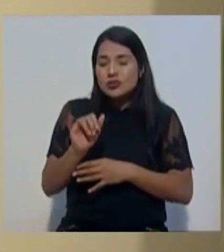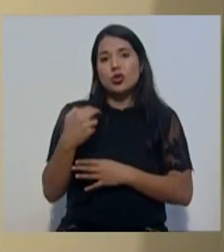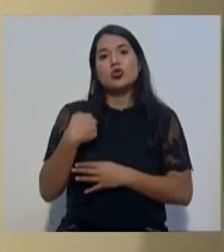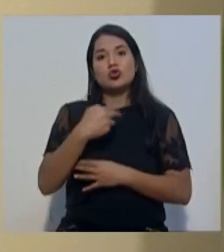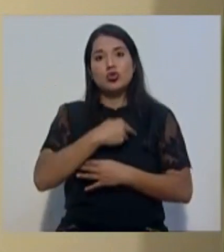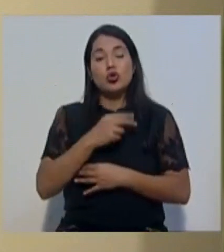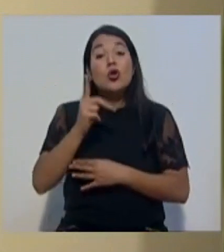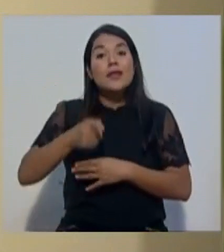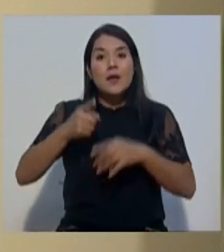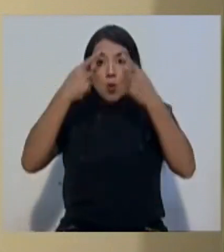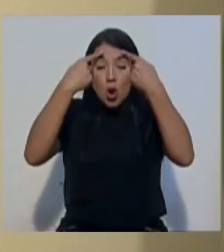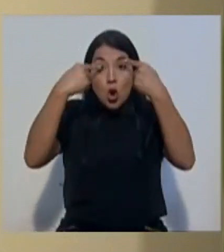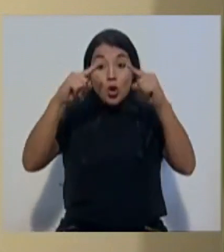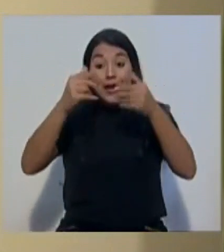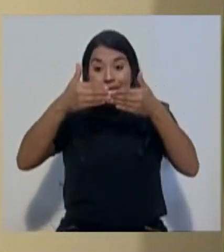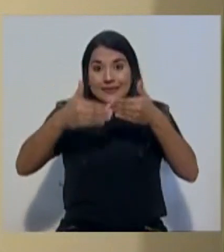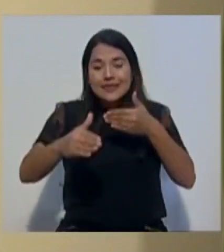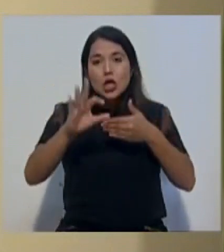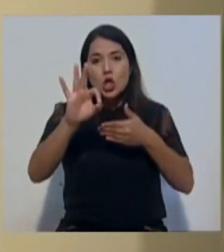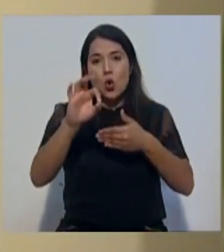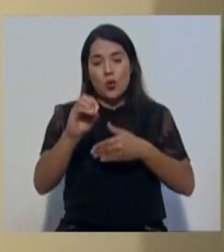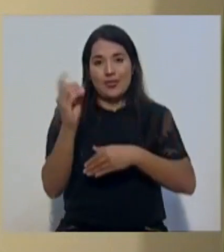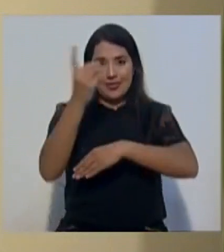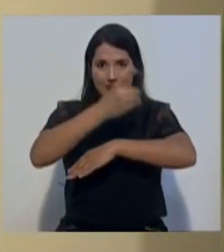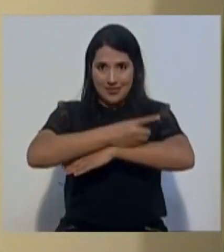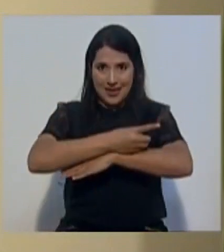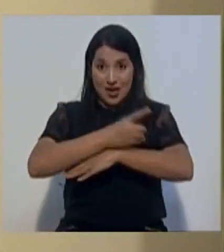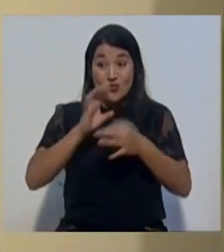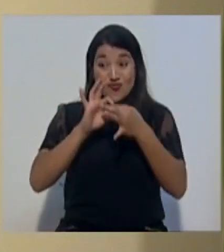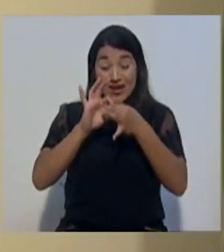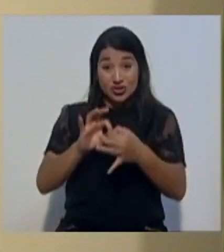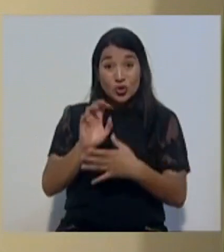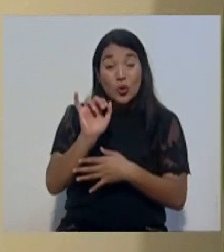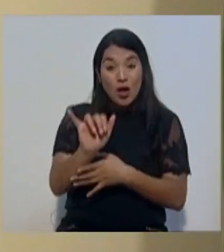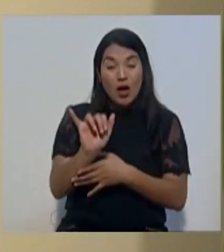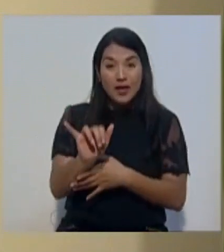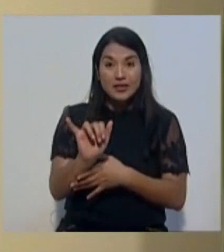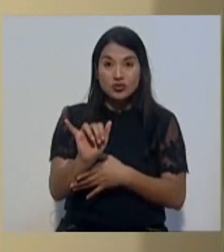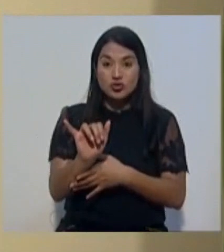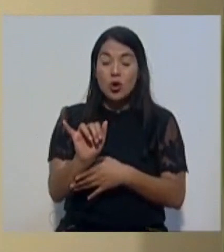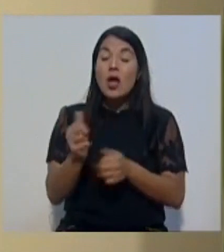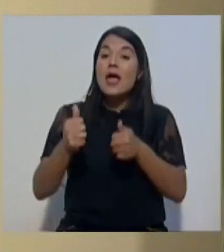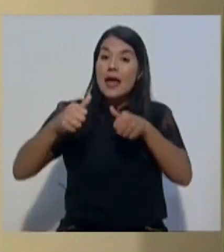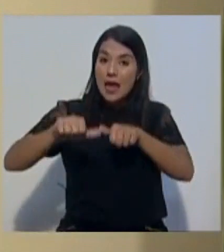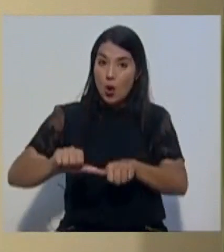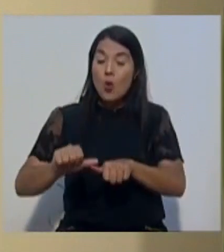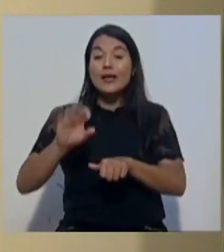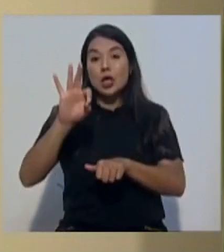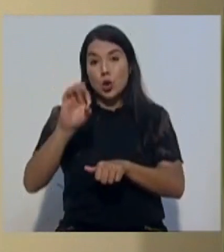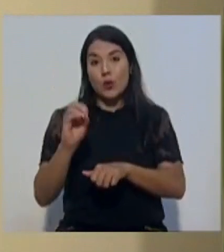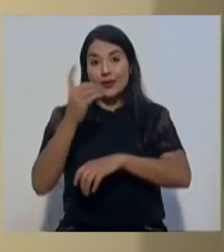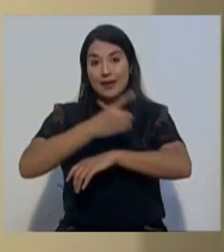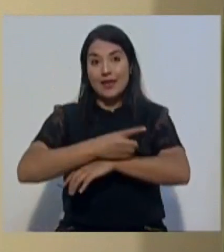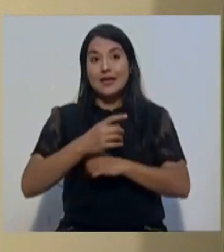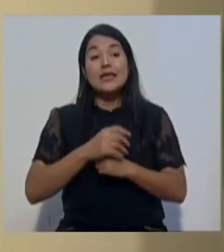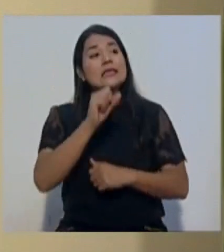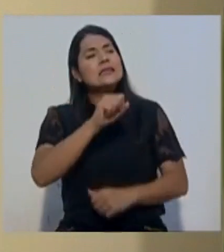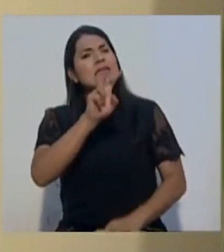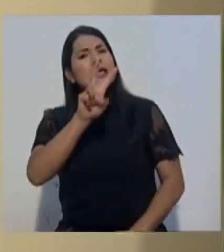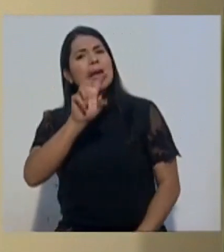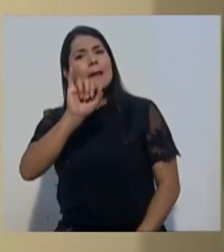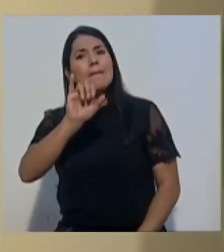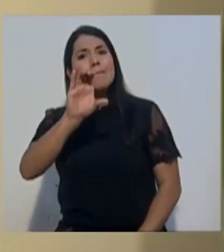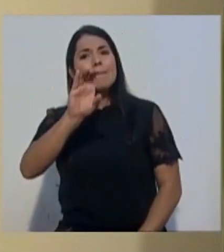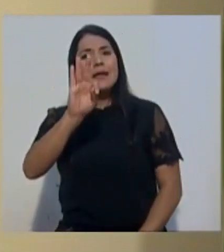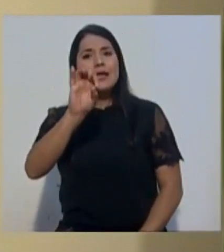generar en estos 90 días que definimos. Sobre eso gira básicamente ese acuerdo de los 90 días. Gracias. Sí, doña Victoria, pero usted